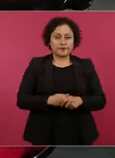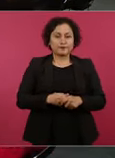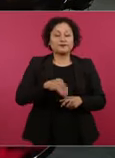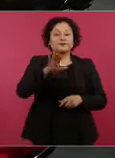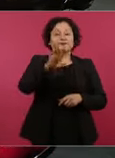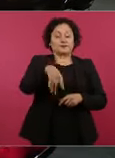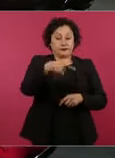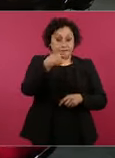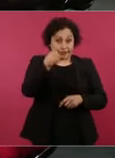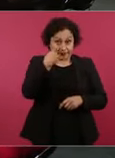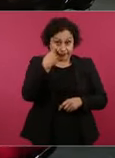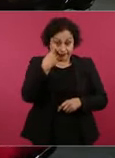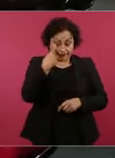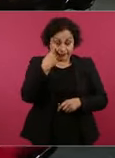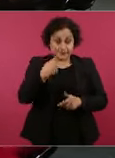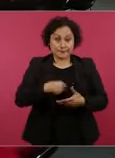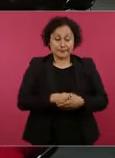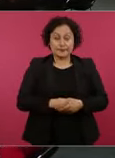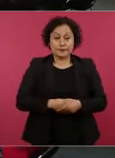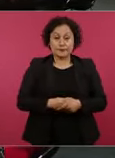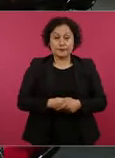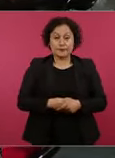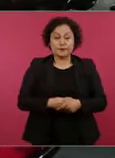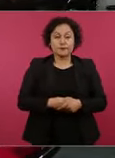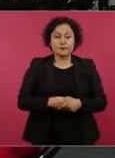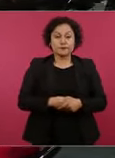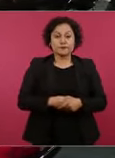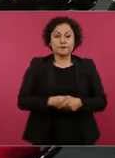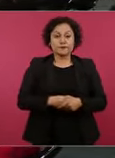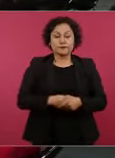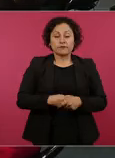Miren, unos por lo general,